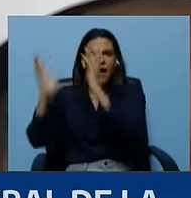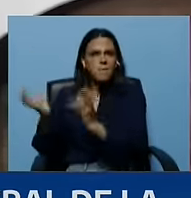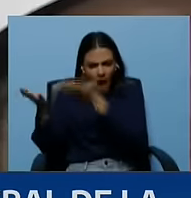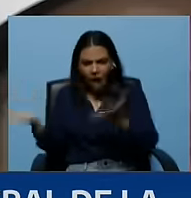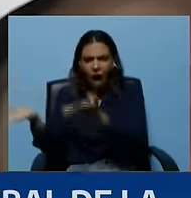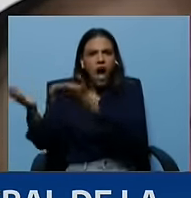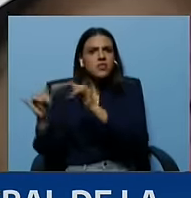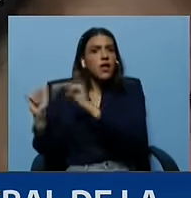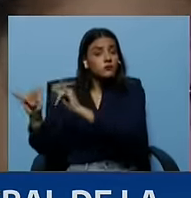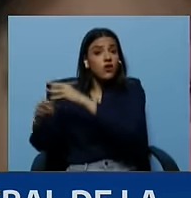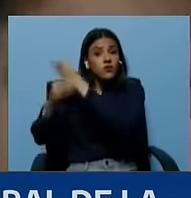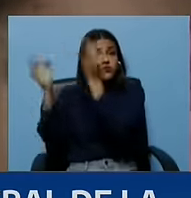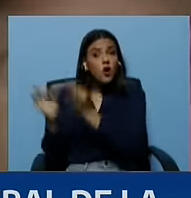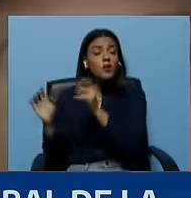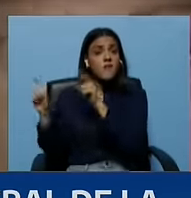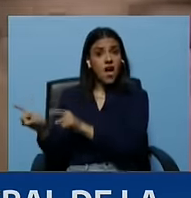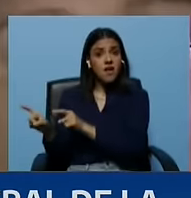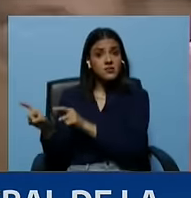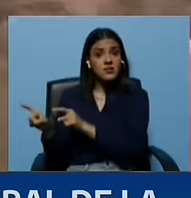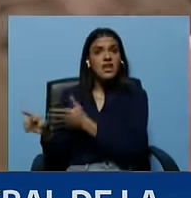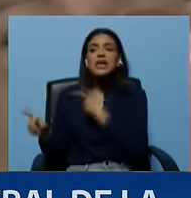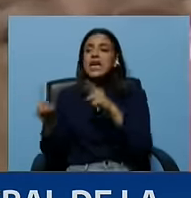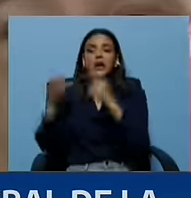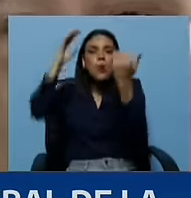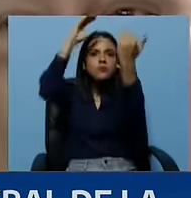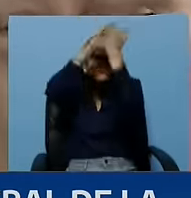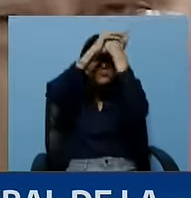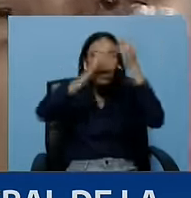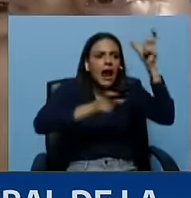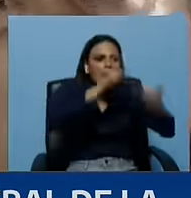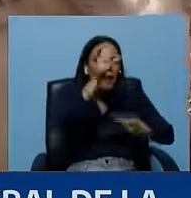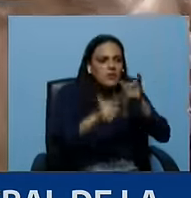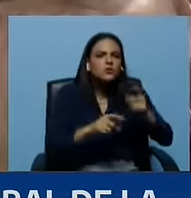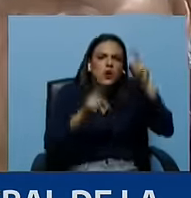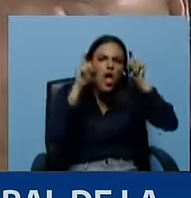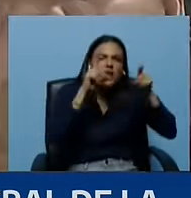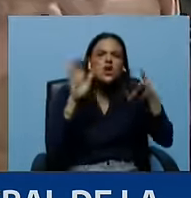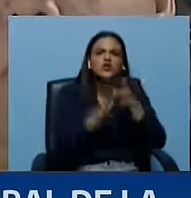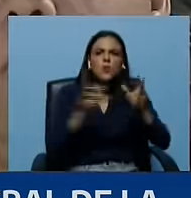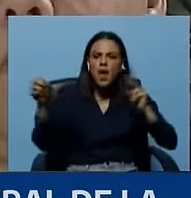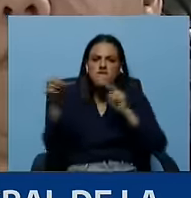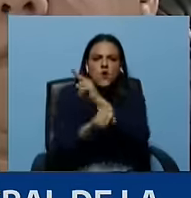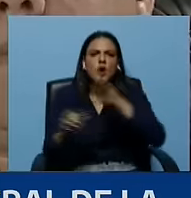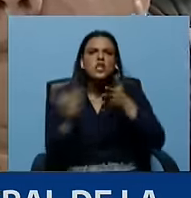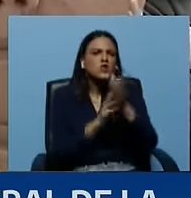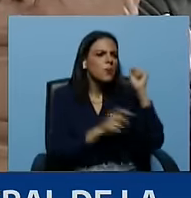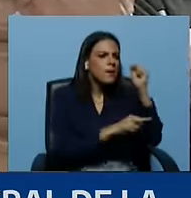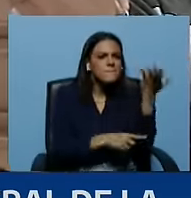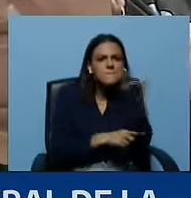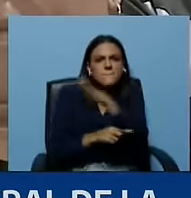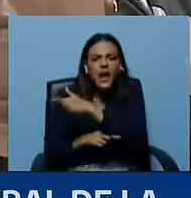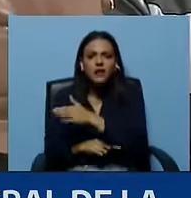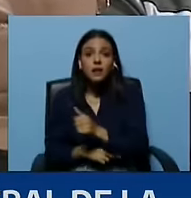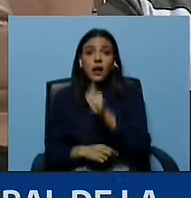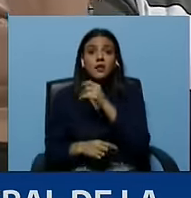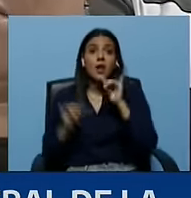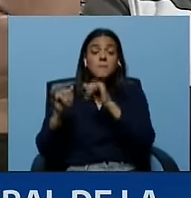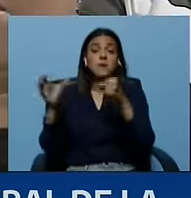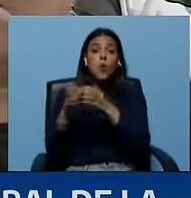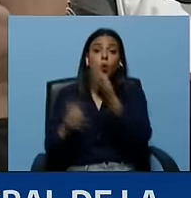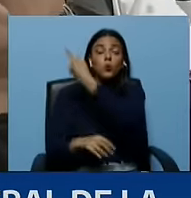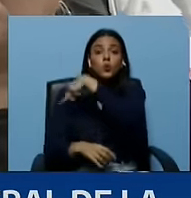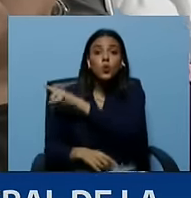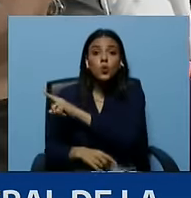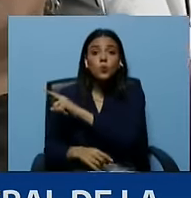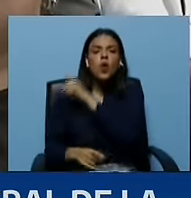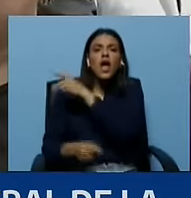meterle en la mente a la gente el matar, la violencia. Esa derecha lo anunció, lo